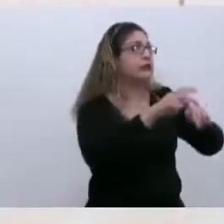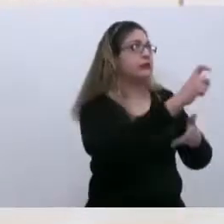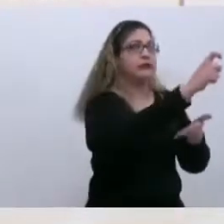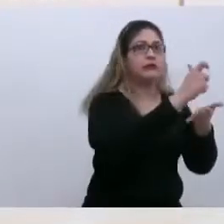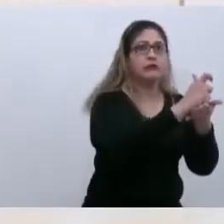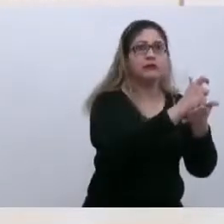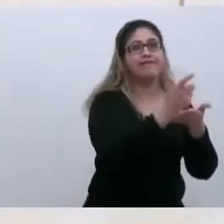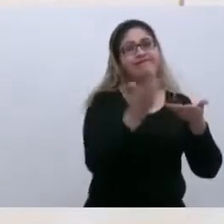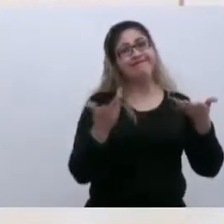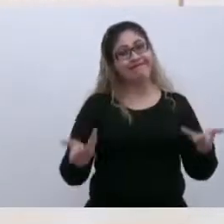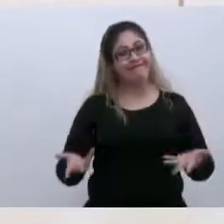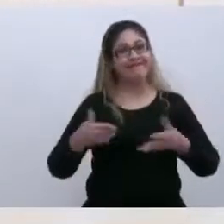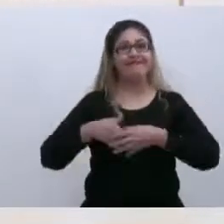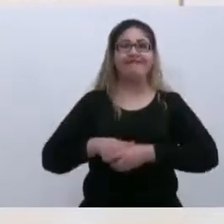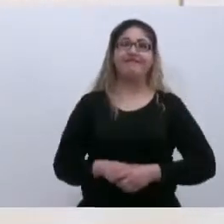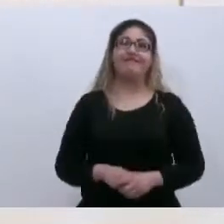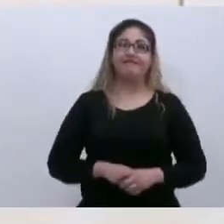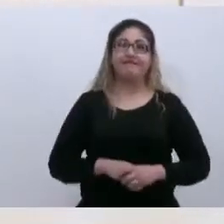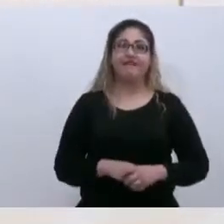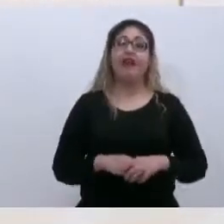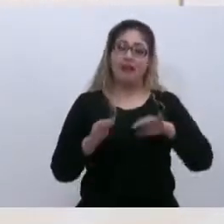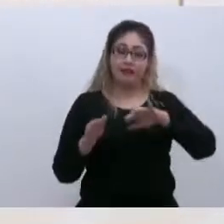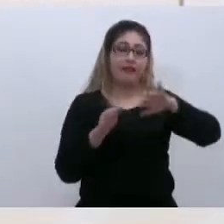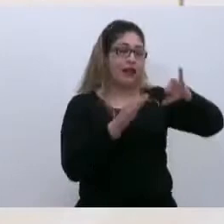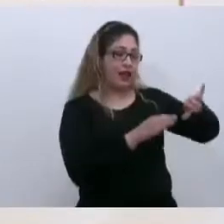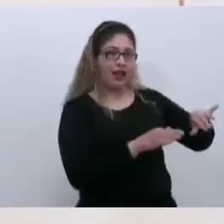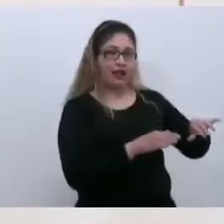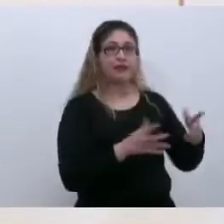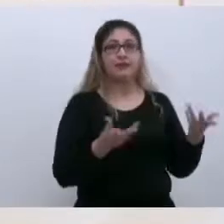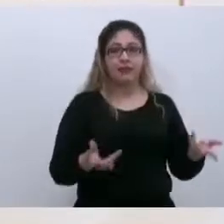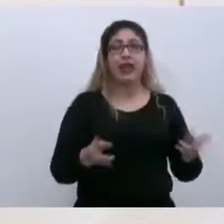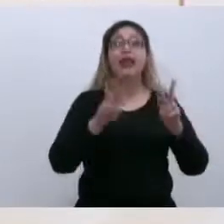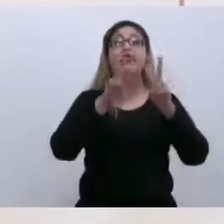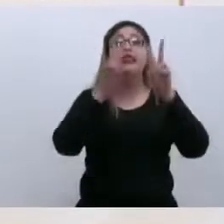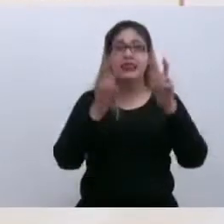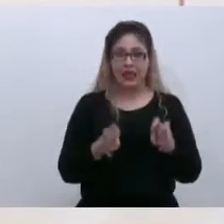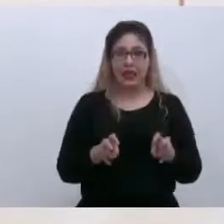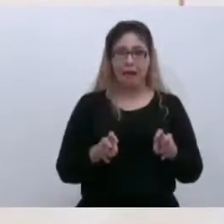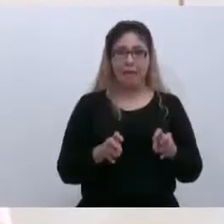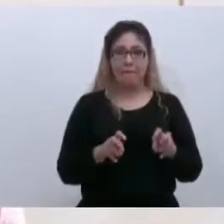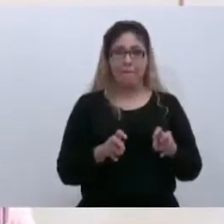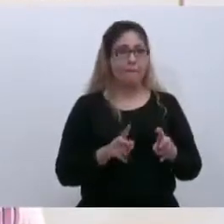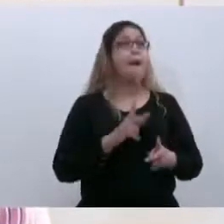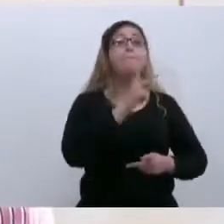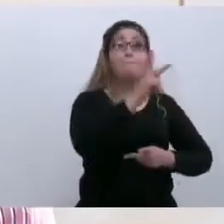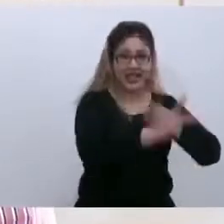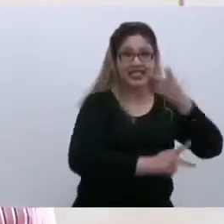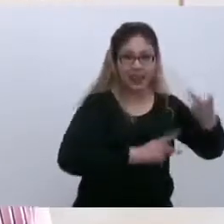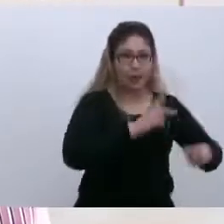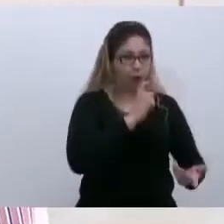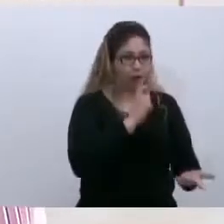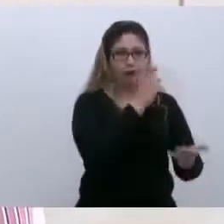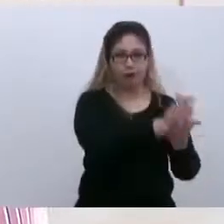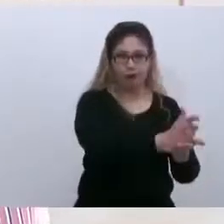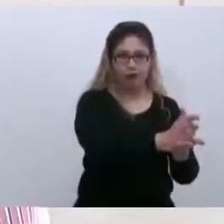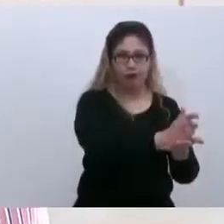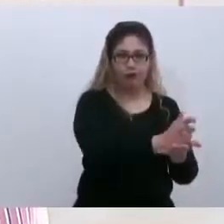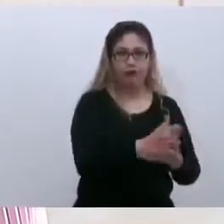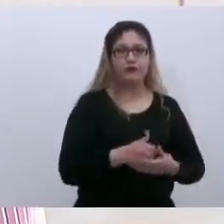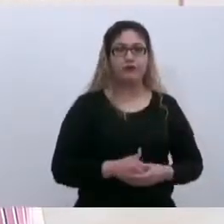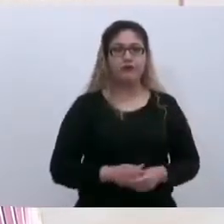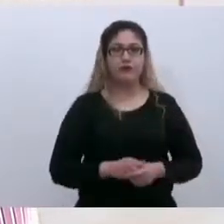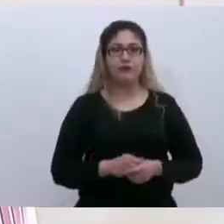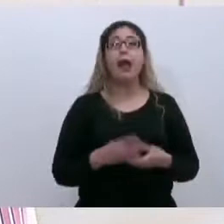créditos con la pandemia, de 25.000 pesos cada crédito a